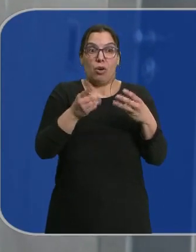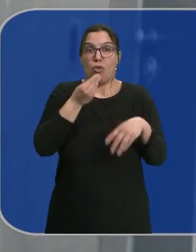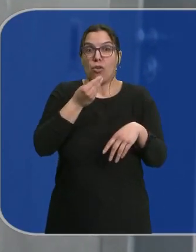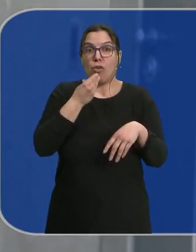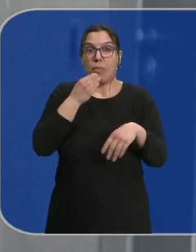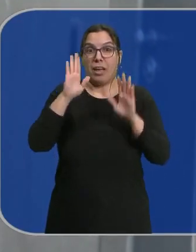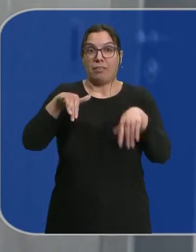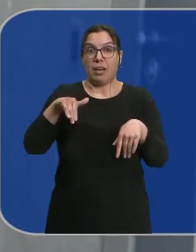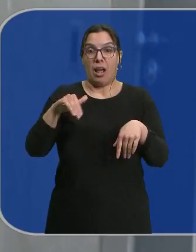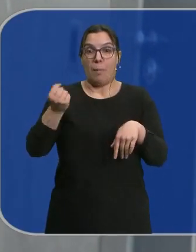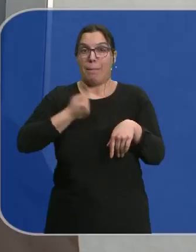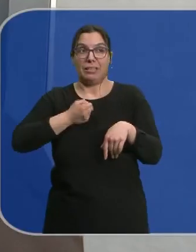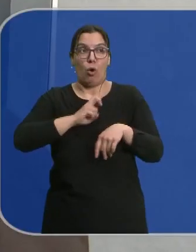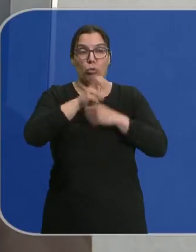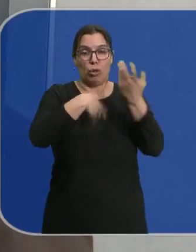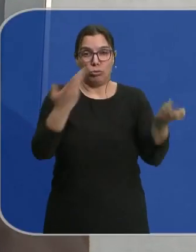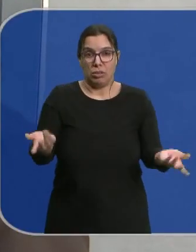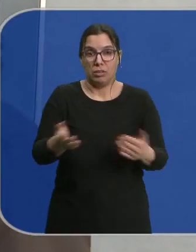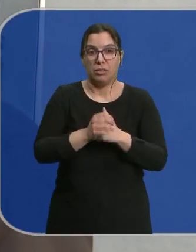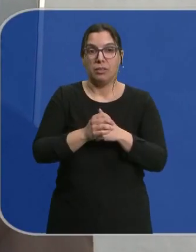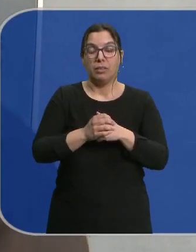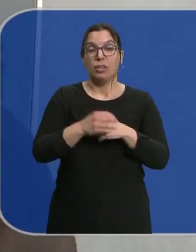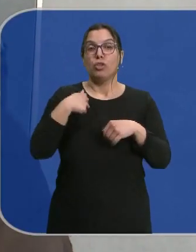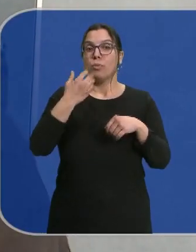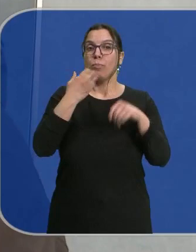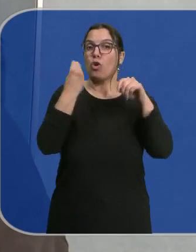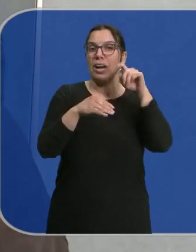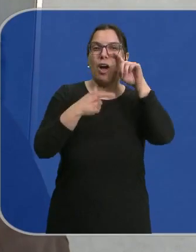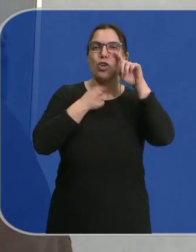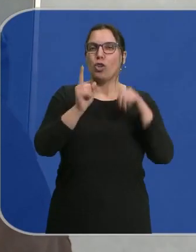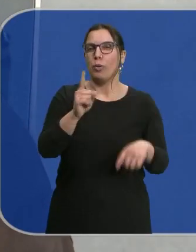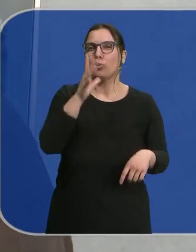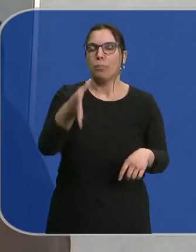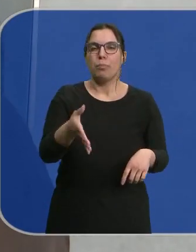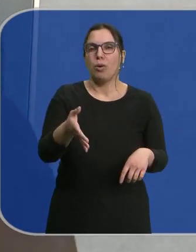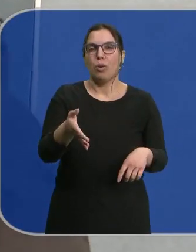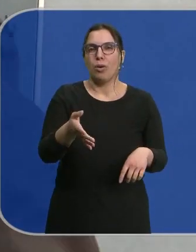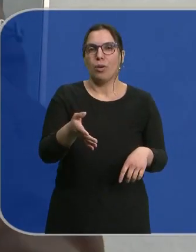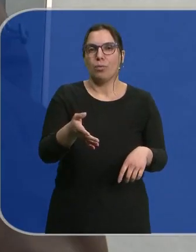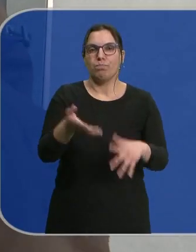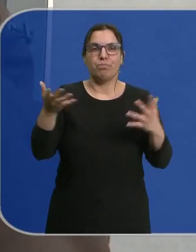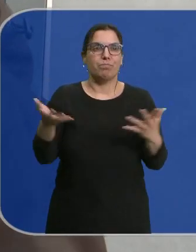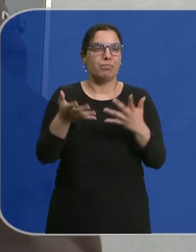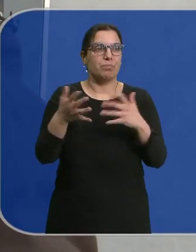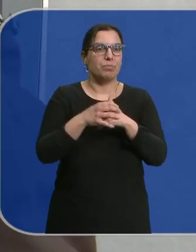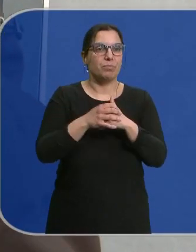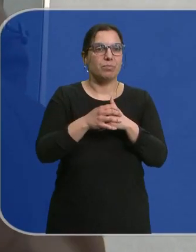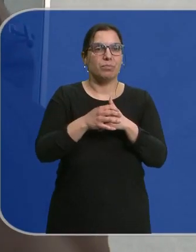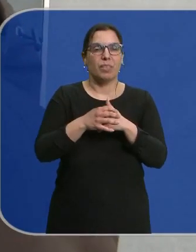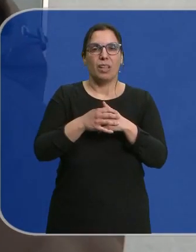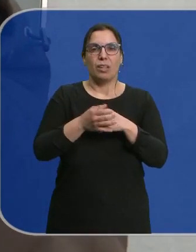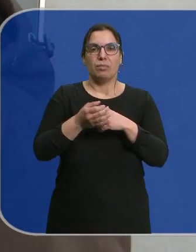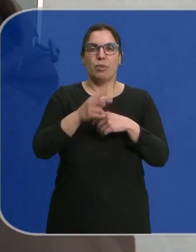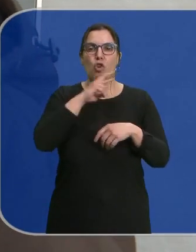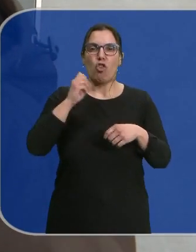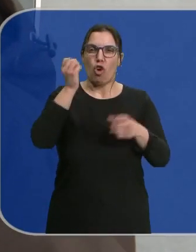comida nos va a matar un bicho o otra cosa. Los congelados y esas cosas no me gustan porque tienen algún